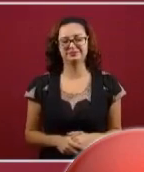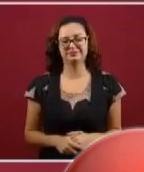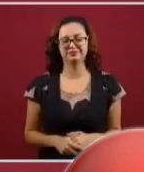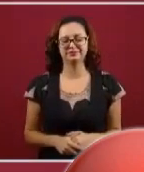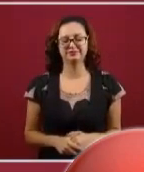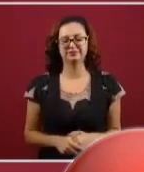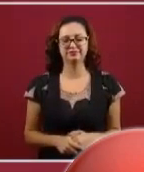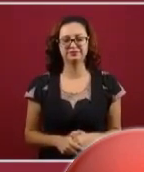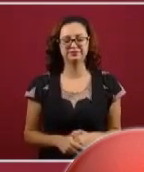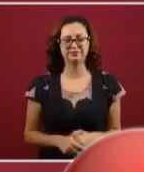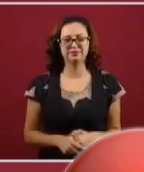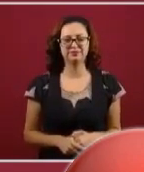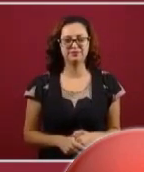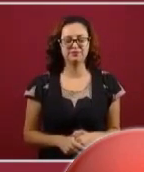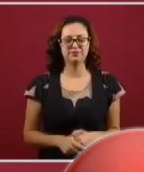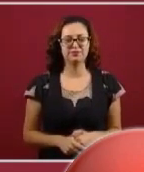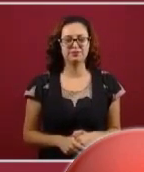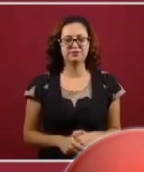dedicar